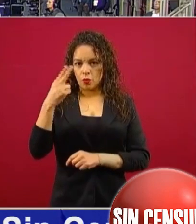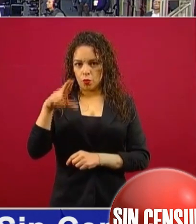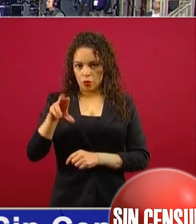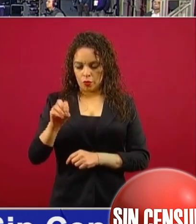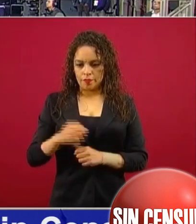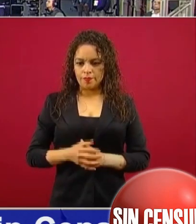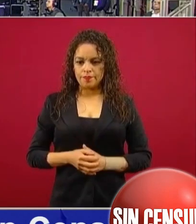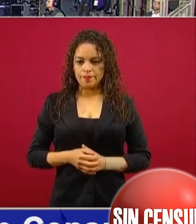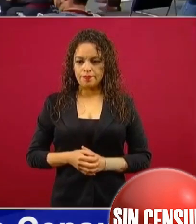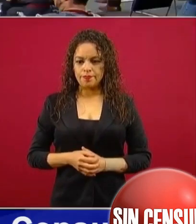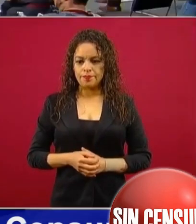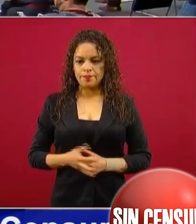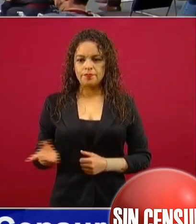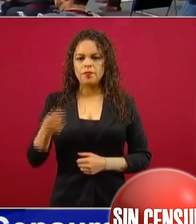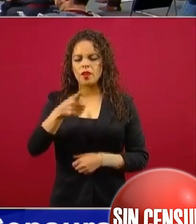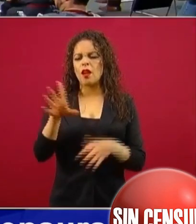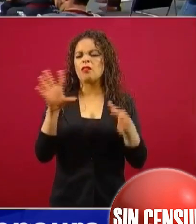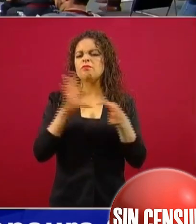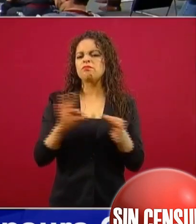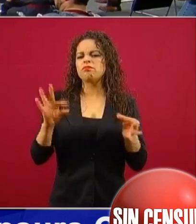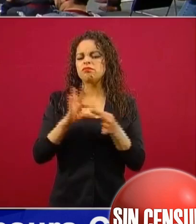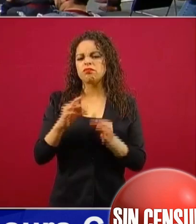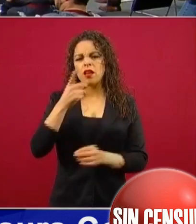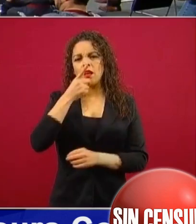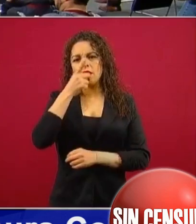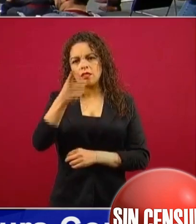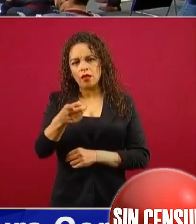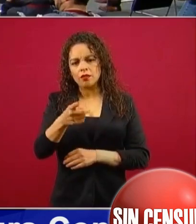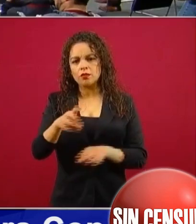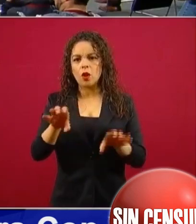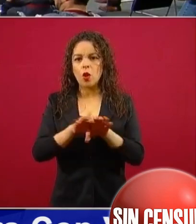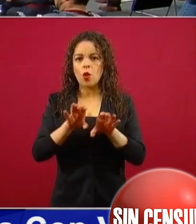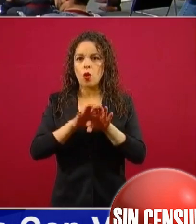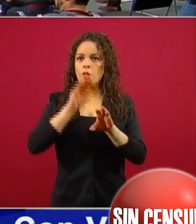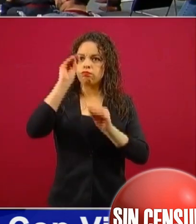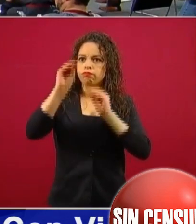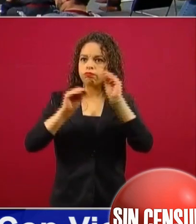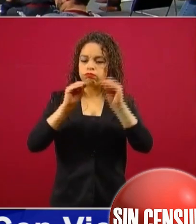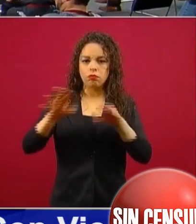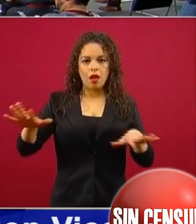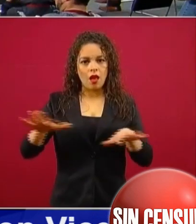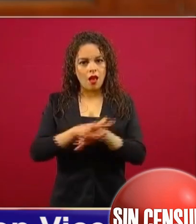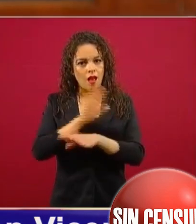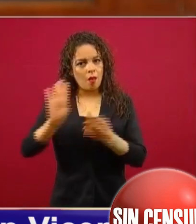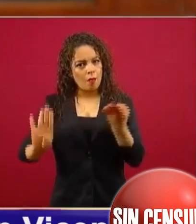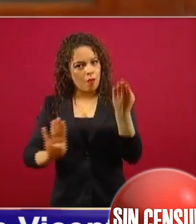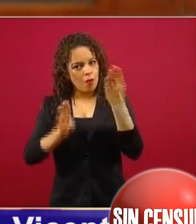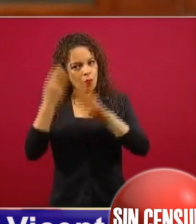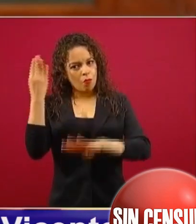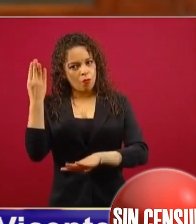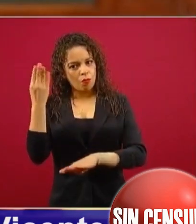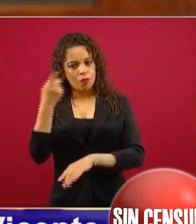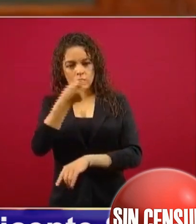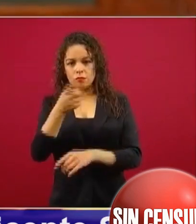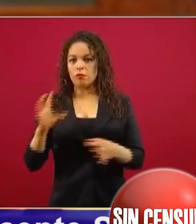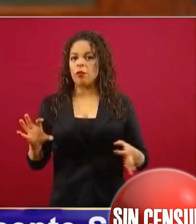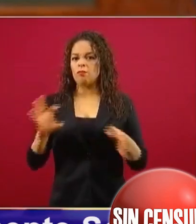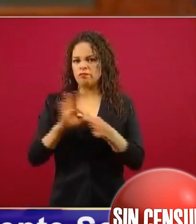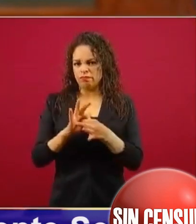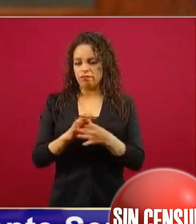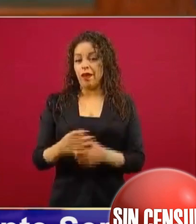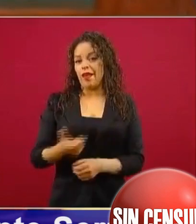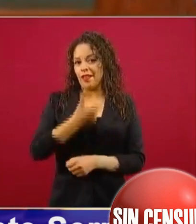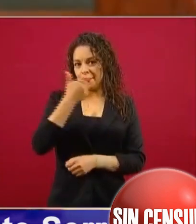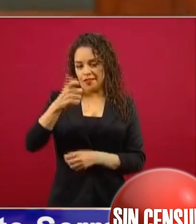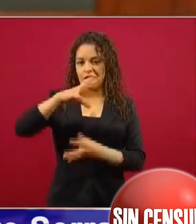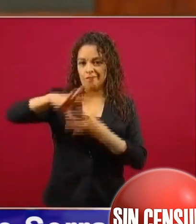usted hablaba de la reconstrucción del mundo y de las economías que después de esta pandemia pues van a